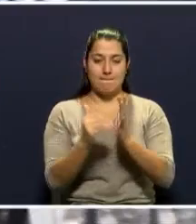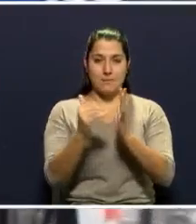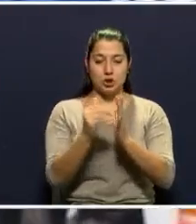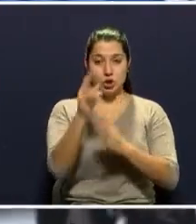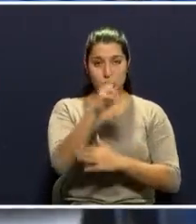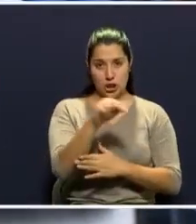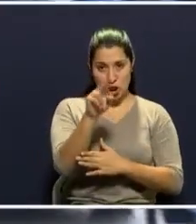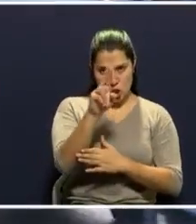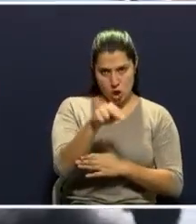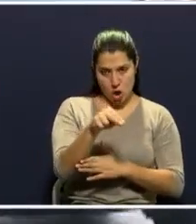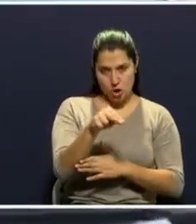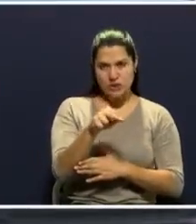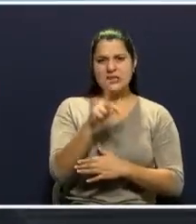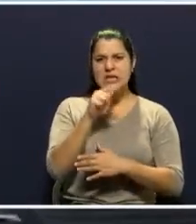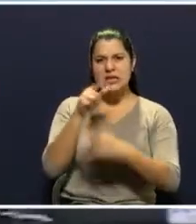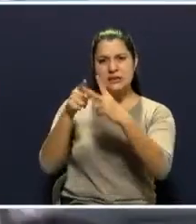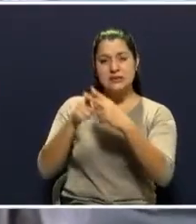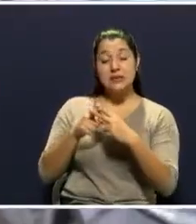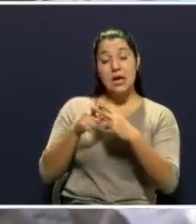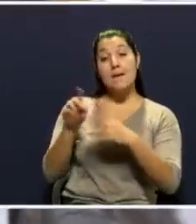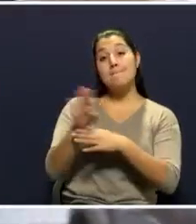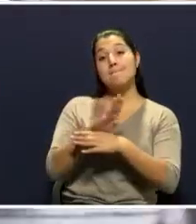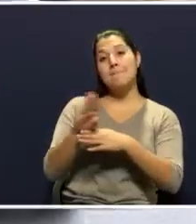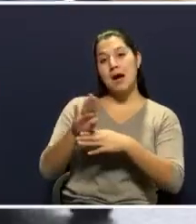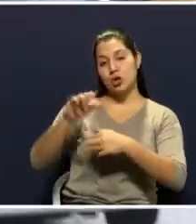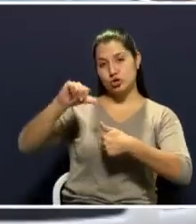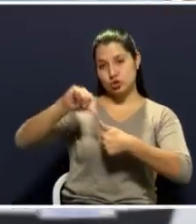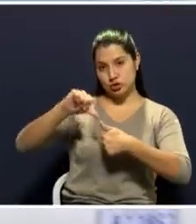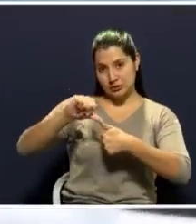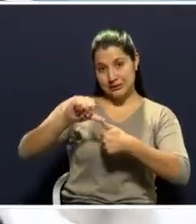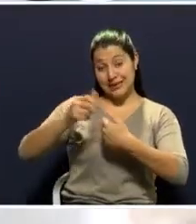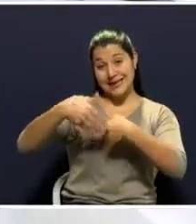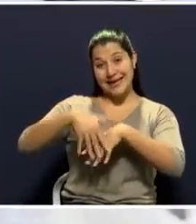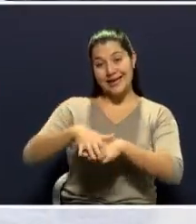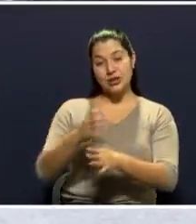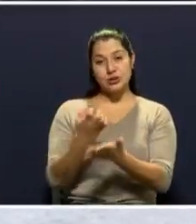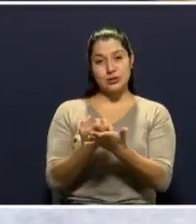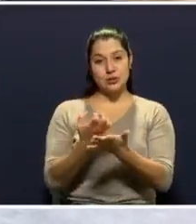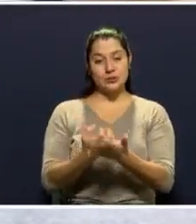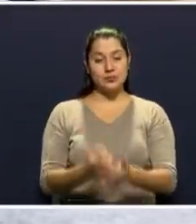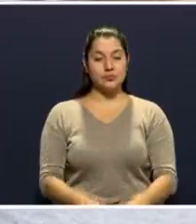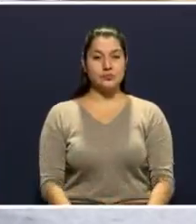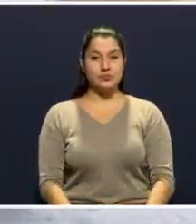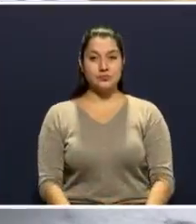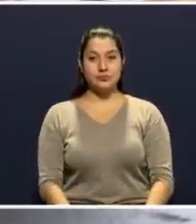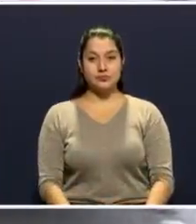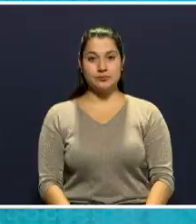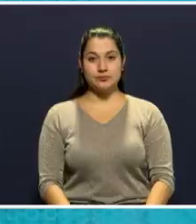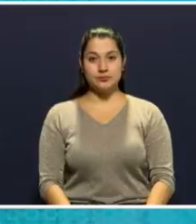es financiada por el Banco Centroamericano de Integración Económica.